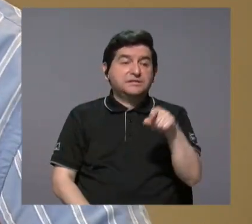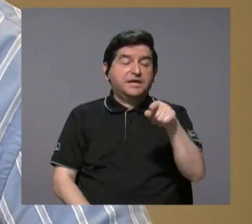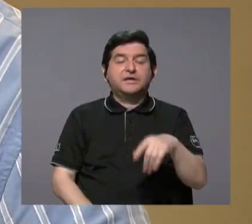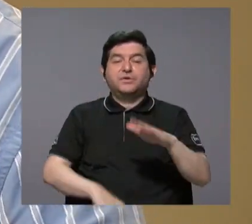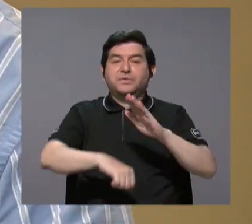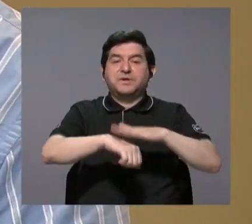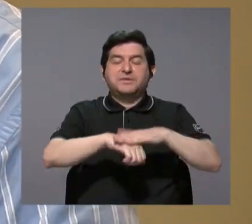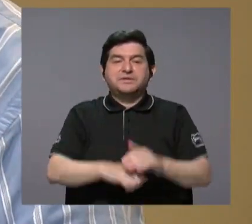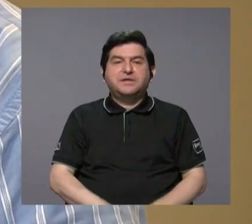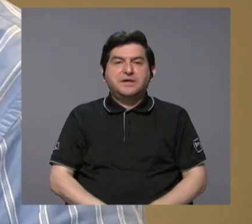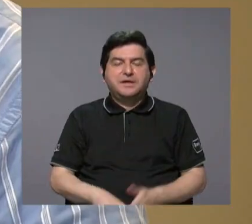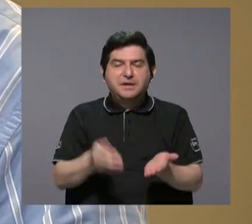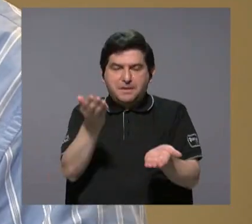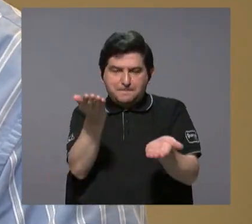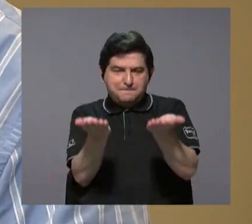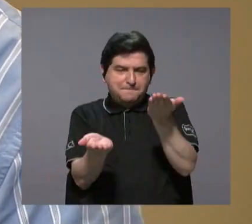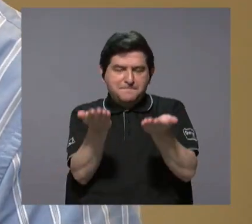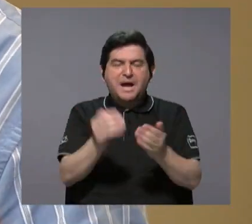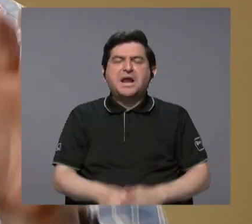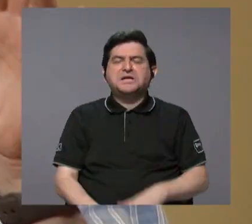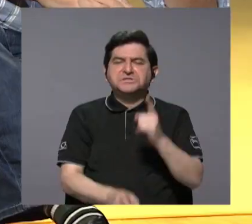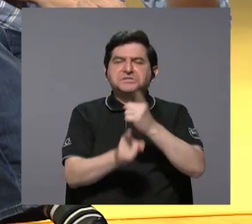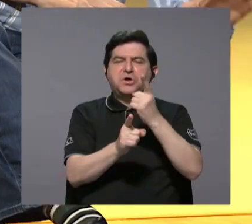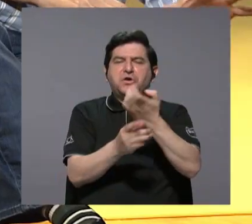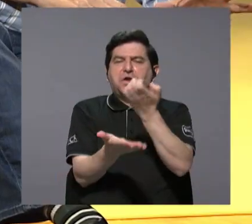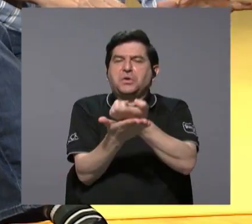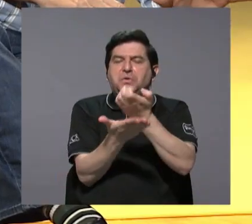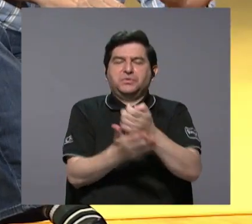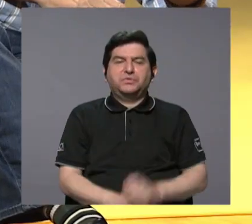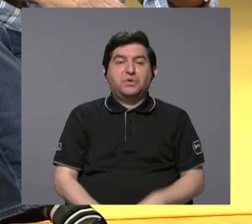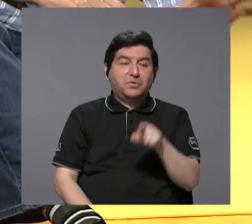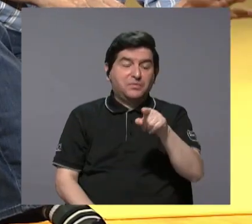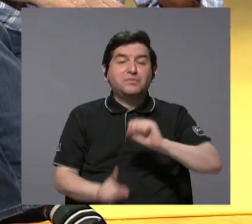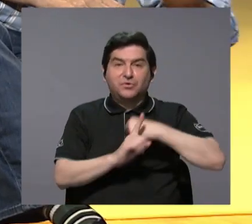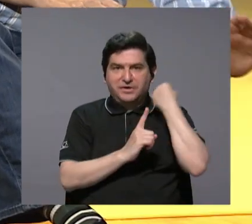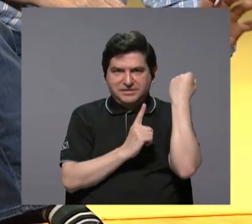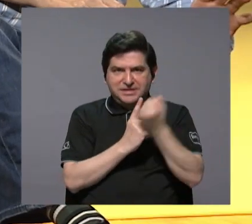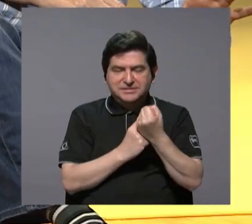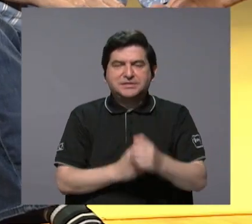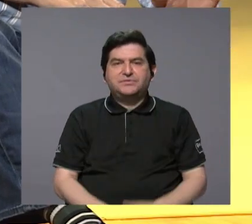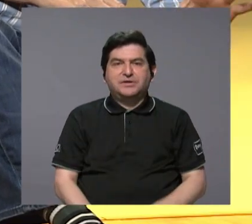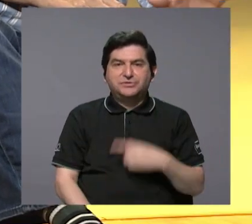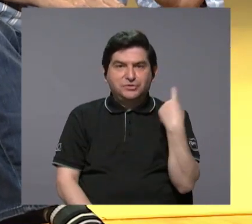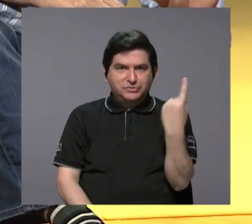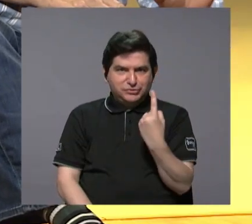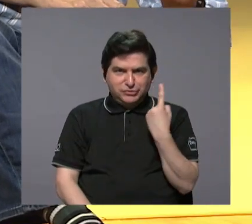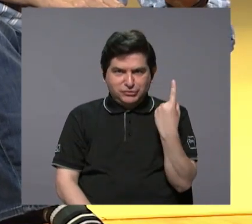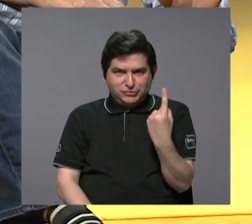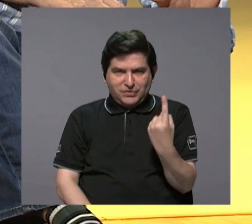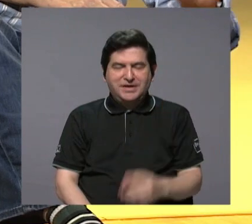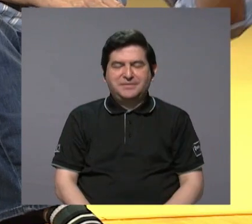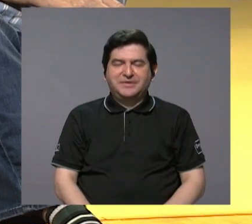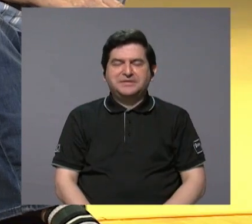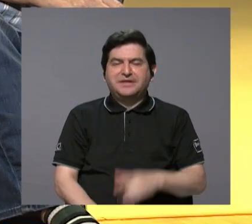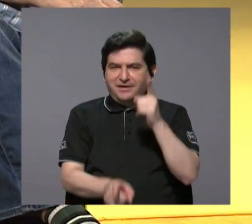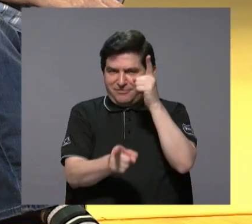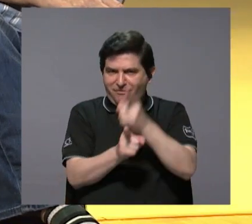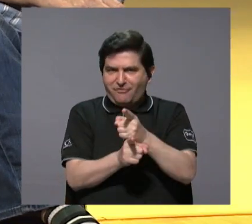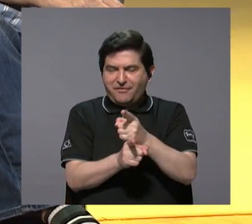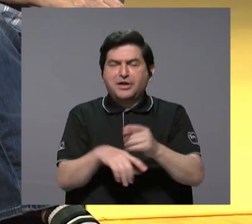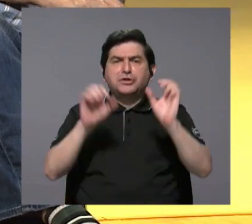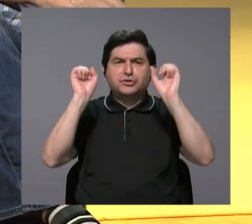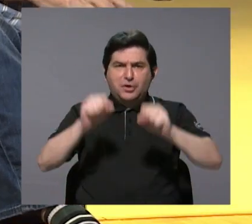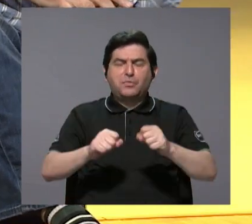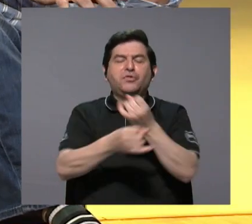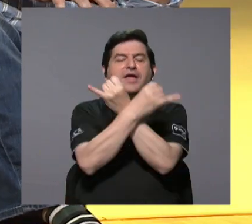balance de situación saludable, por ese balance de situación y solo por ese balance de situación saludable podía